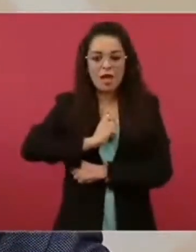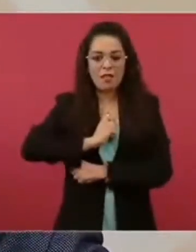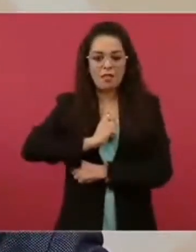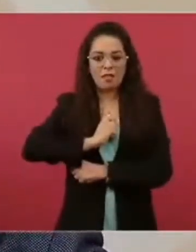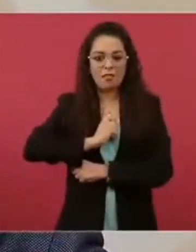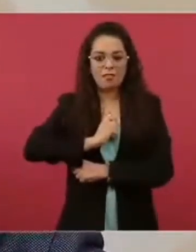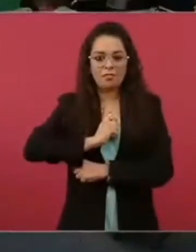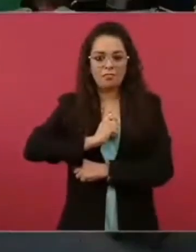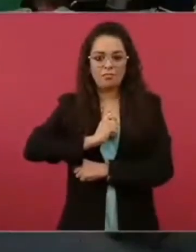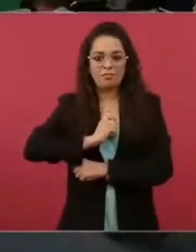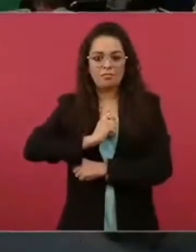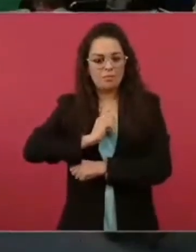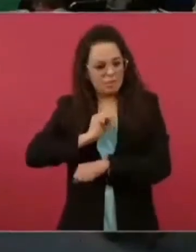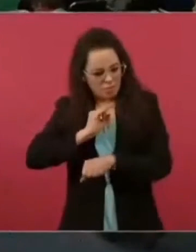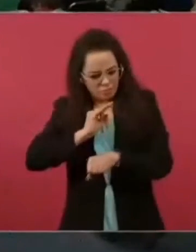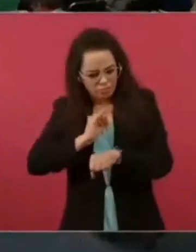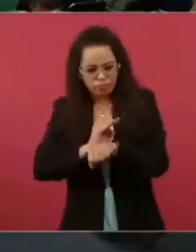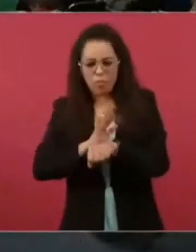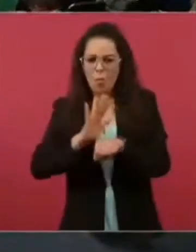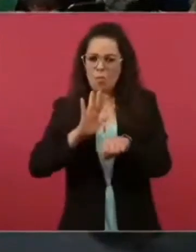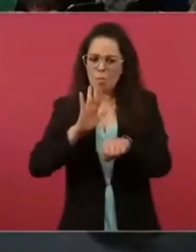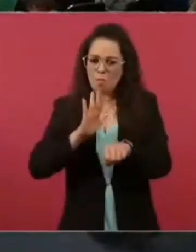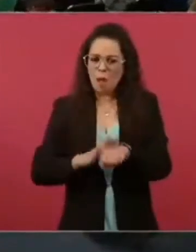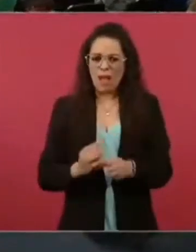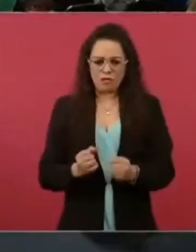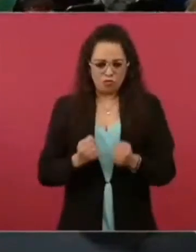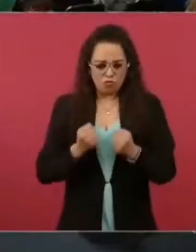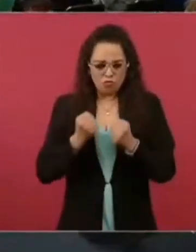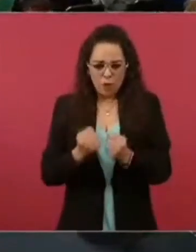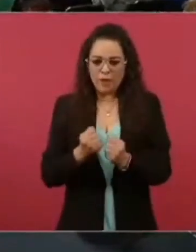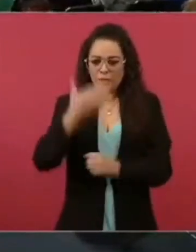nuestra identidad, ¿sí?